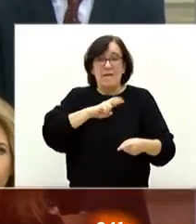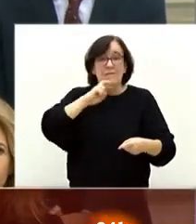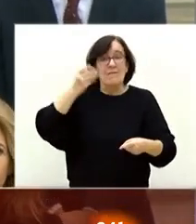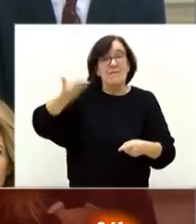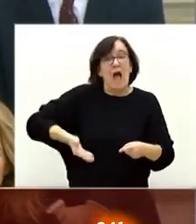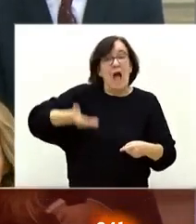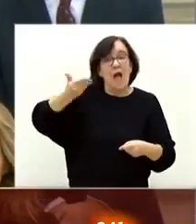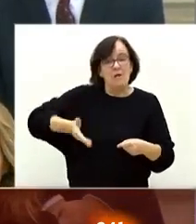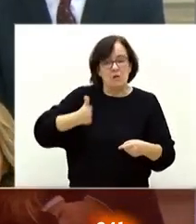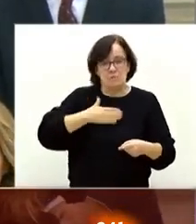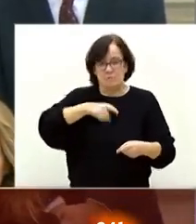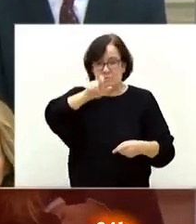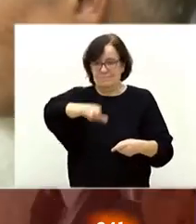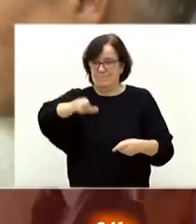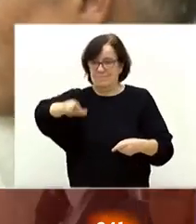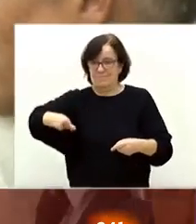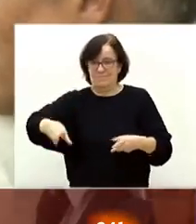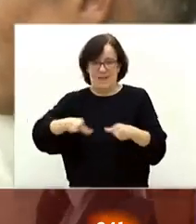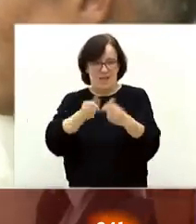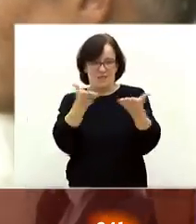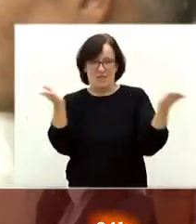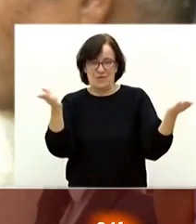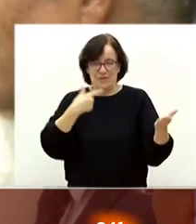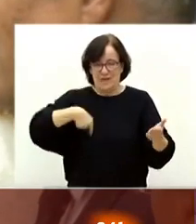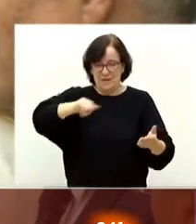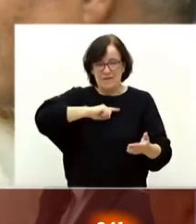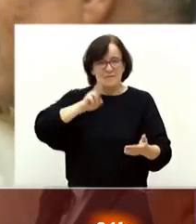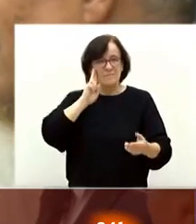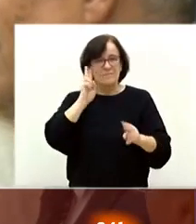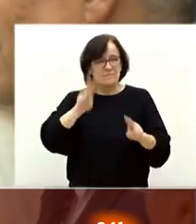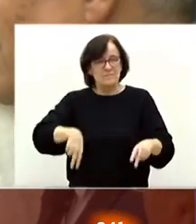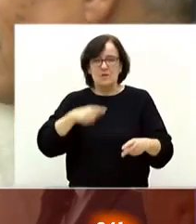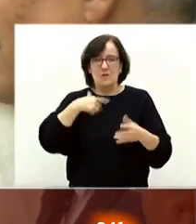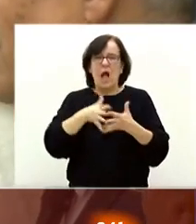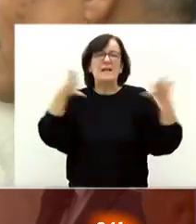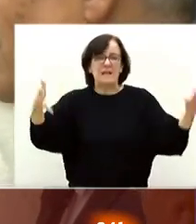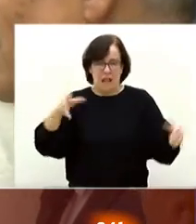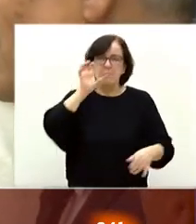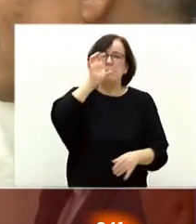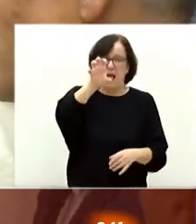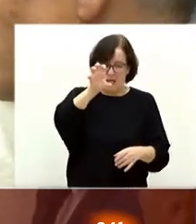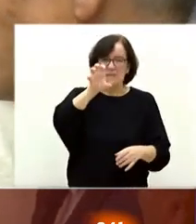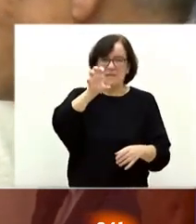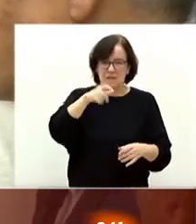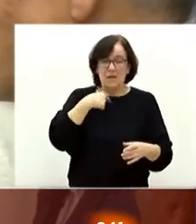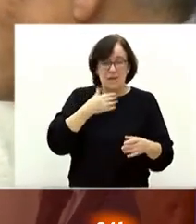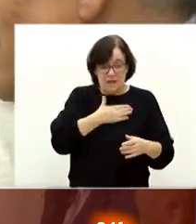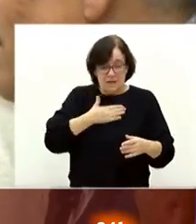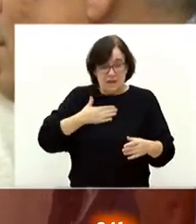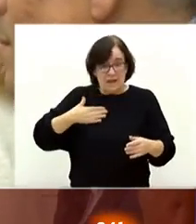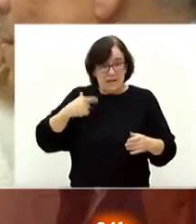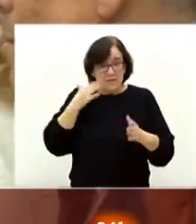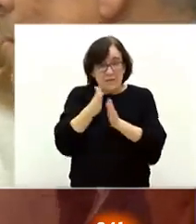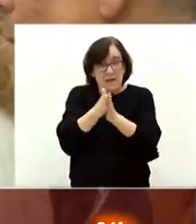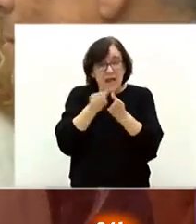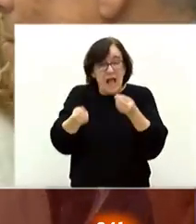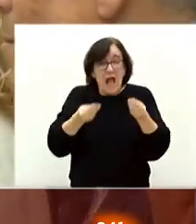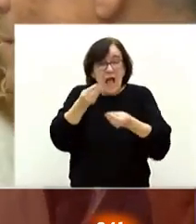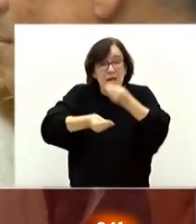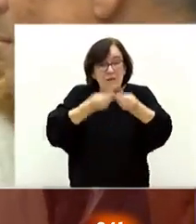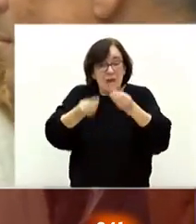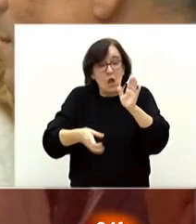de nuestra ciudadanía, que demuestran que somos un gran país y que el propósito que alentó a quienes hicieron